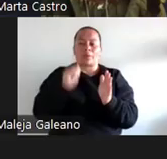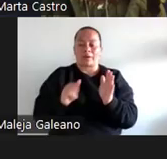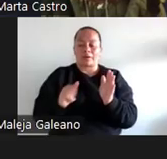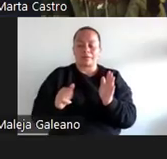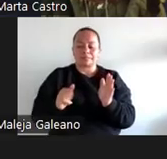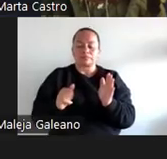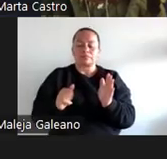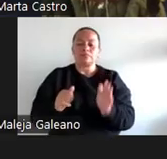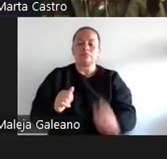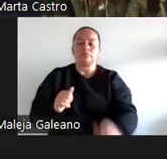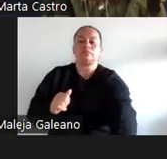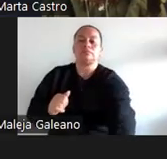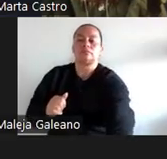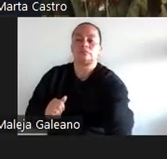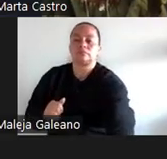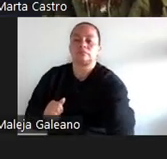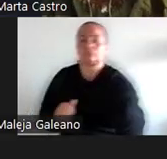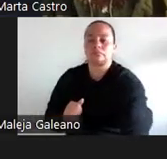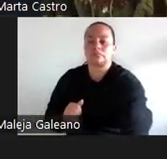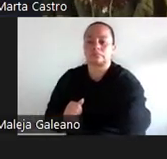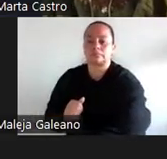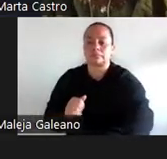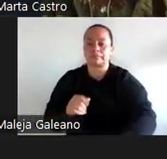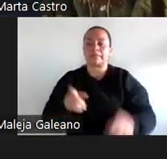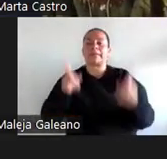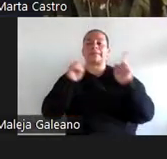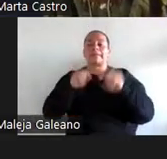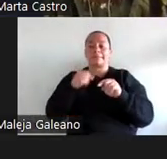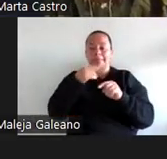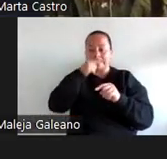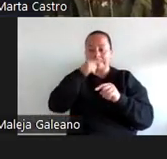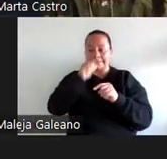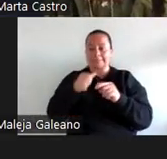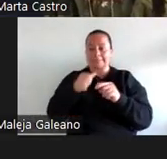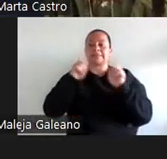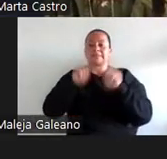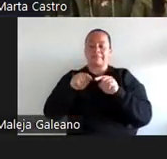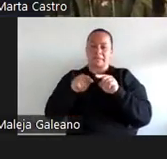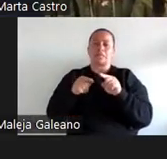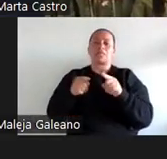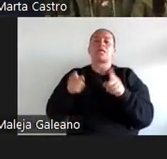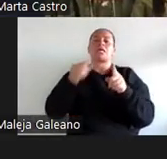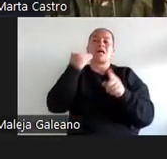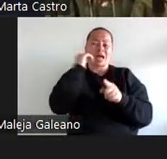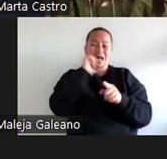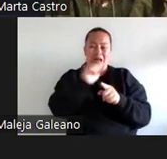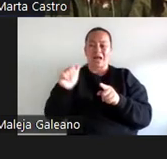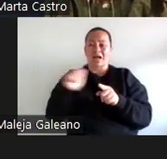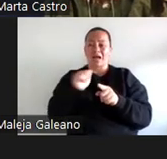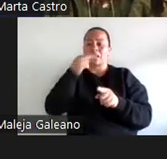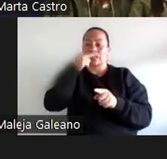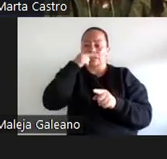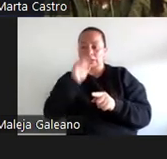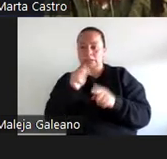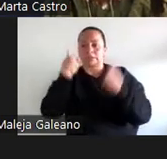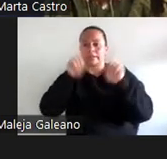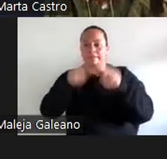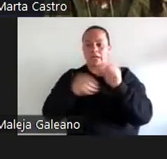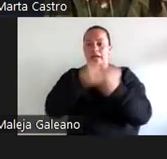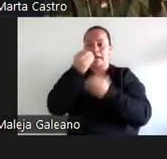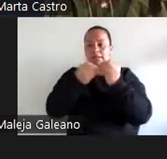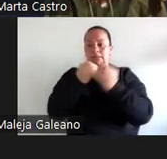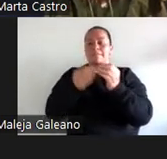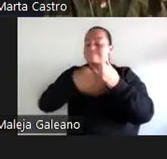y también las niñas desafortunadamente son Quienes más realizan labores de